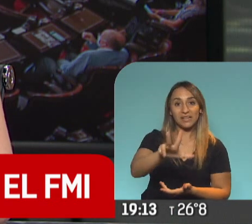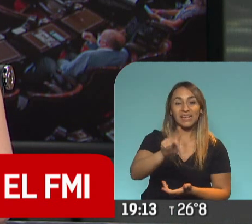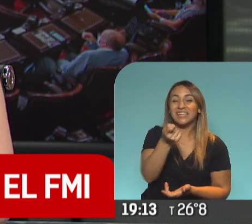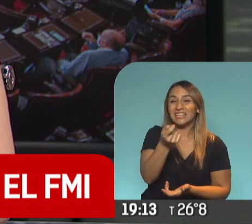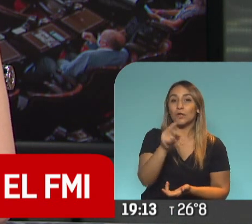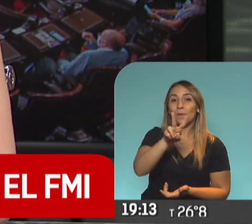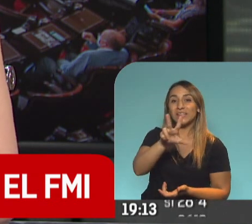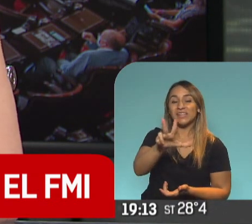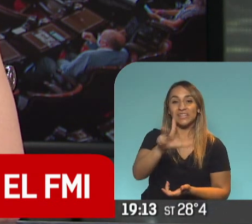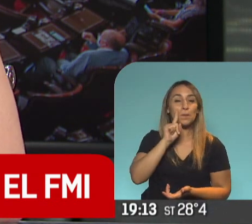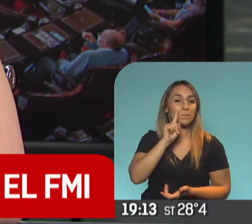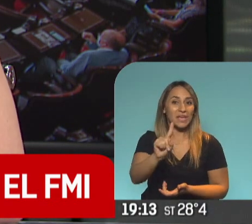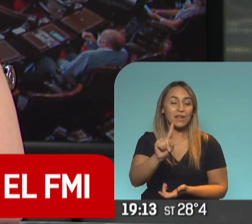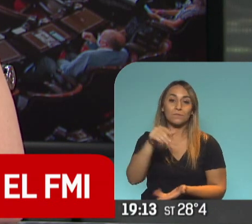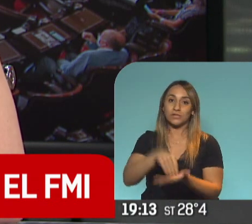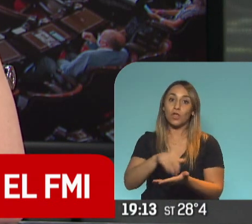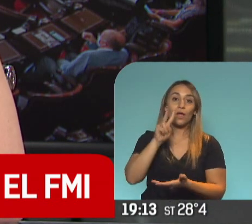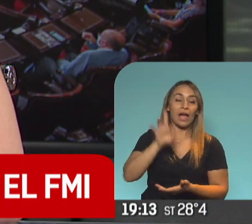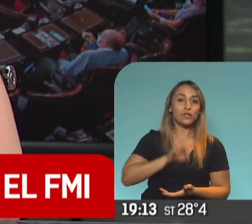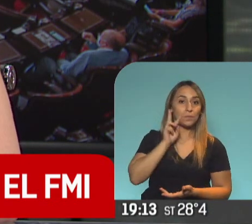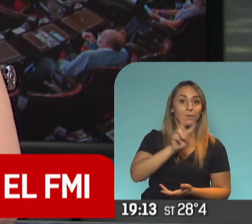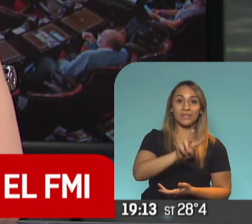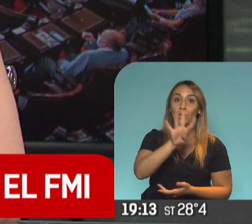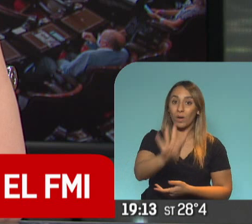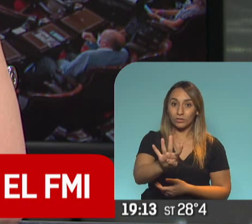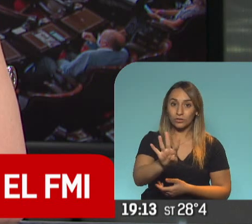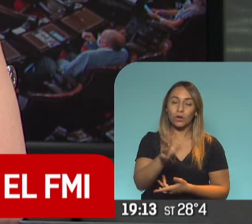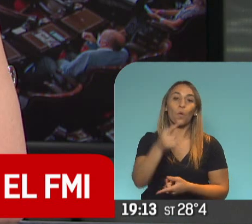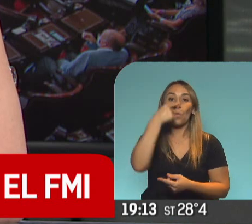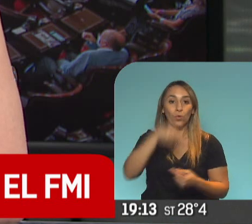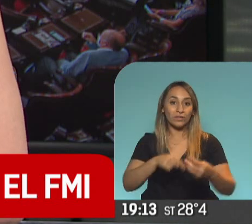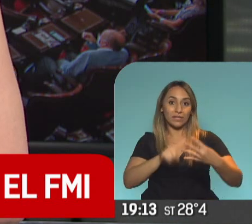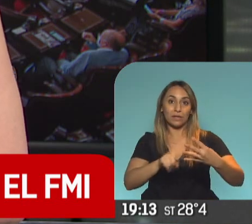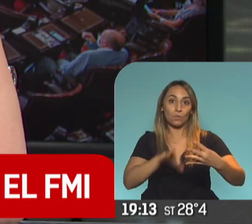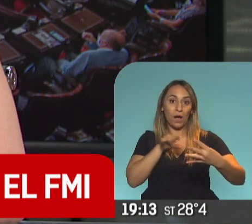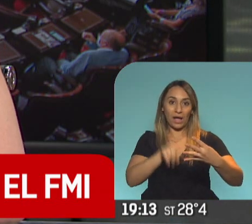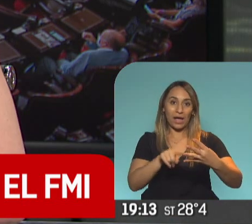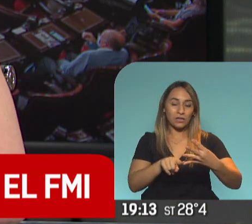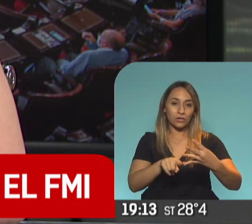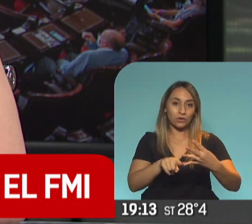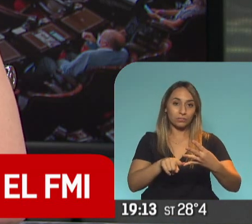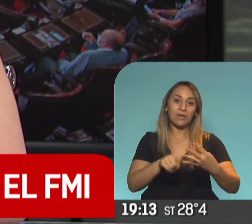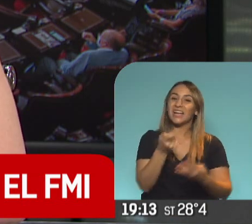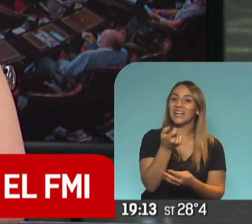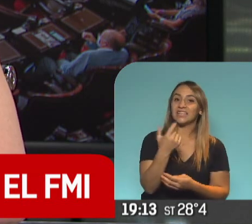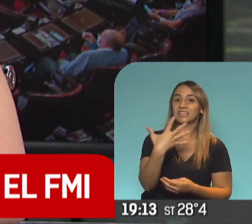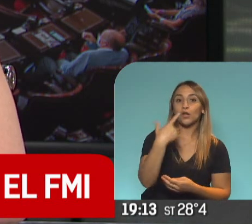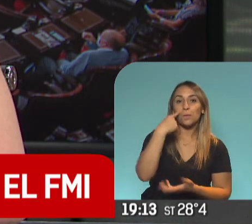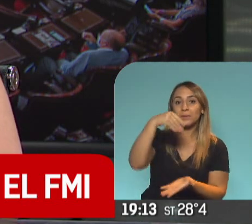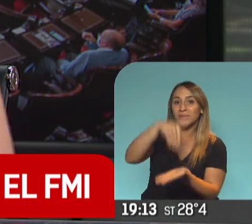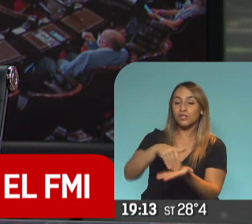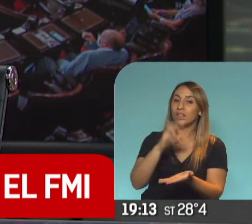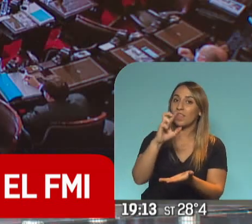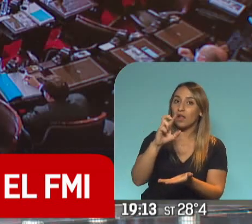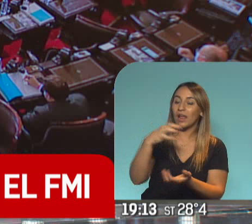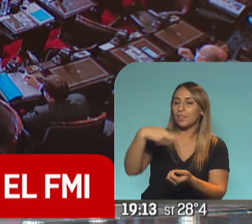20.000 millones y ya llegando a 2024, el año final en donde supuestamente esta deuda total se cancelaría, son casi 5.000 millones de dólares.